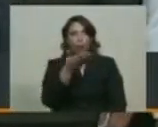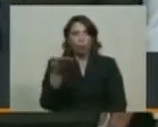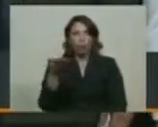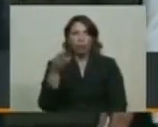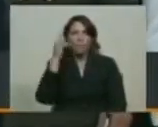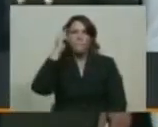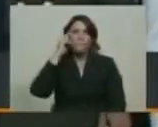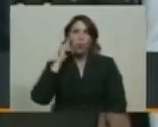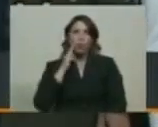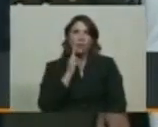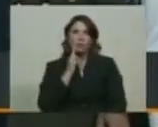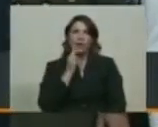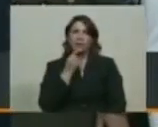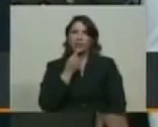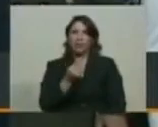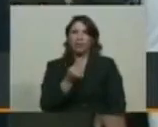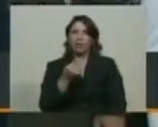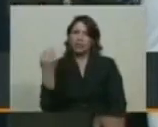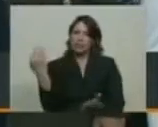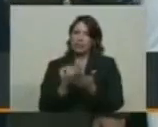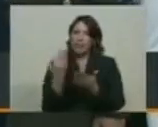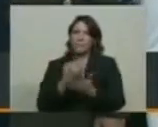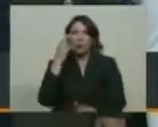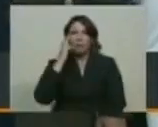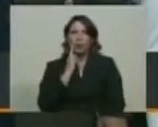Bolívar, siempre Bolívar.